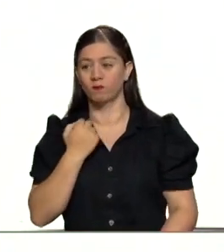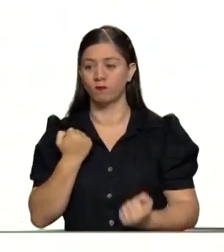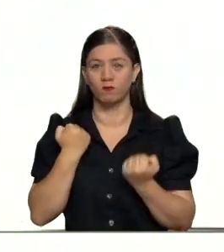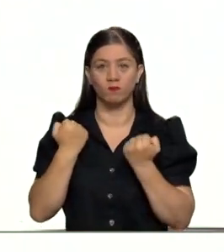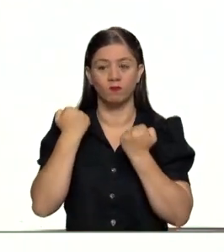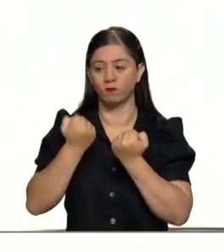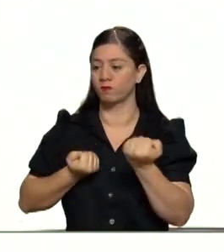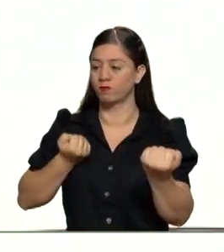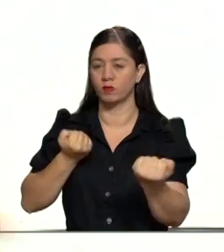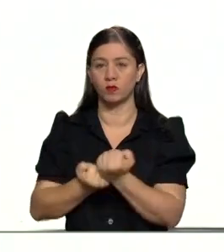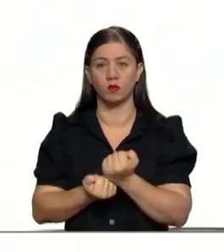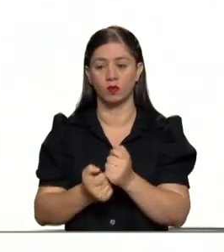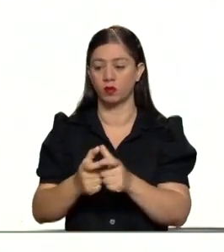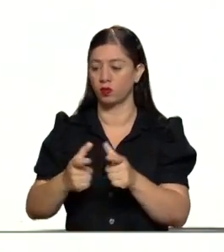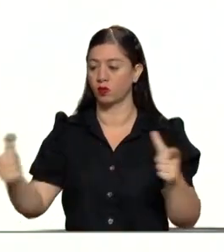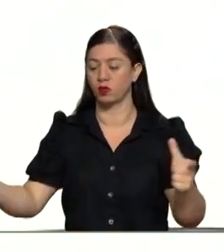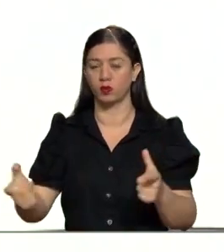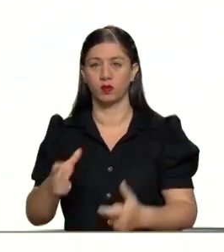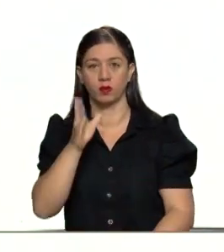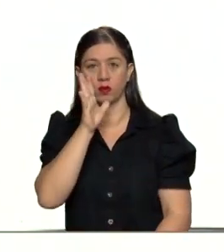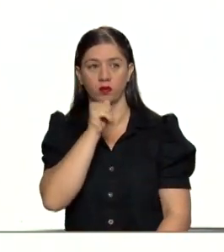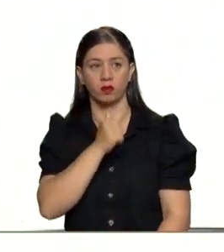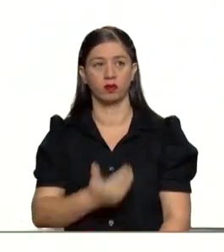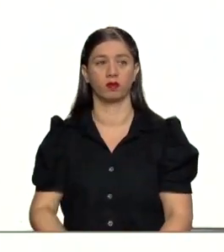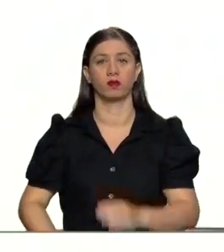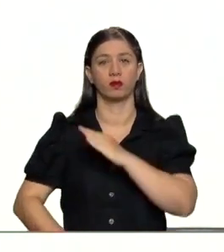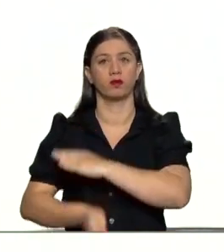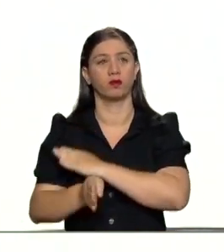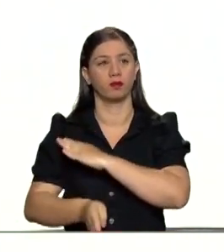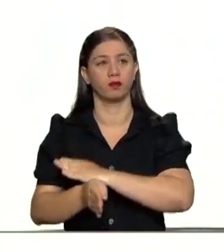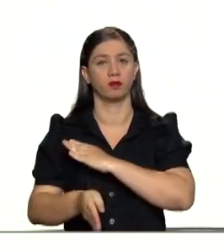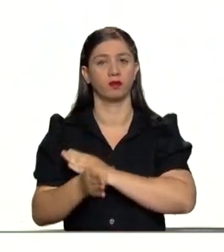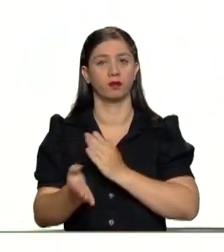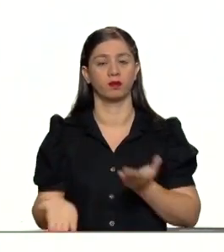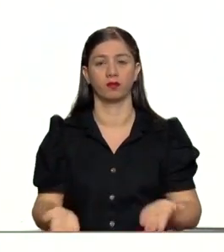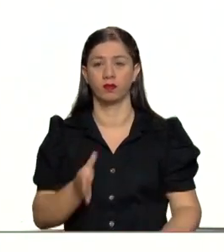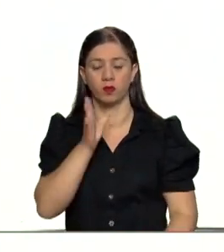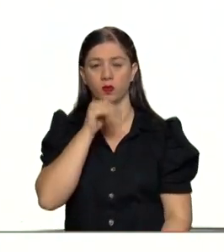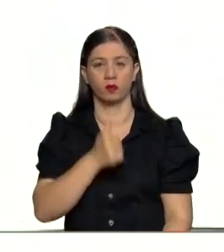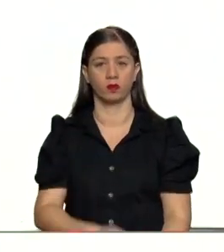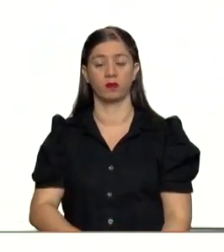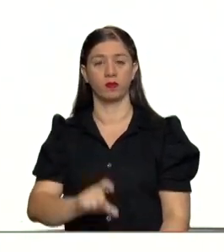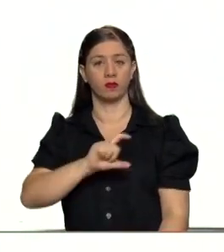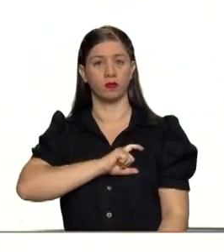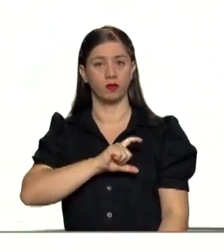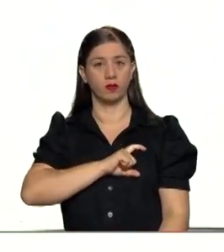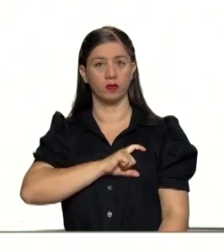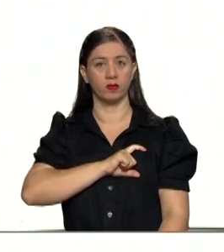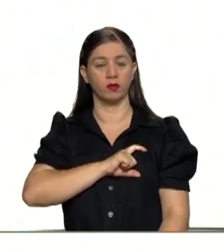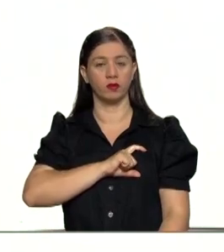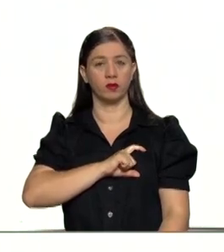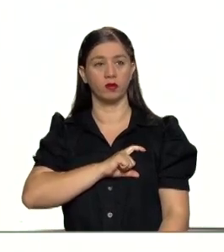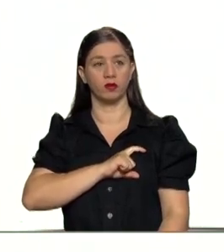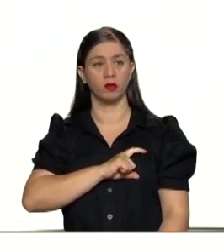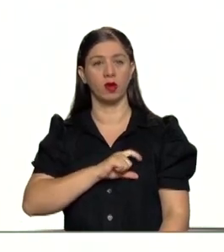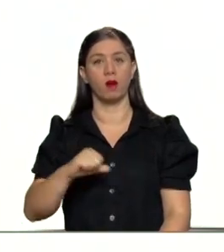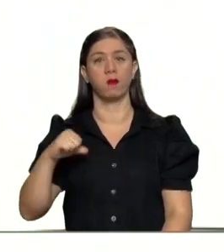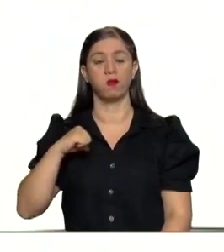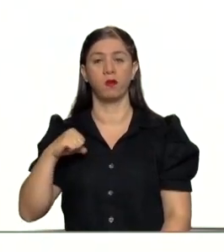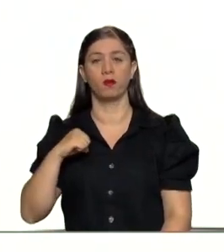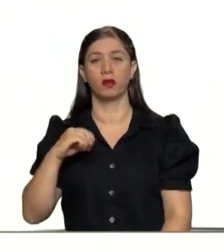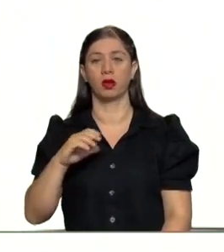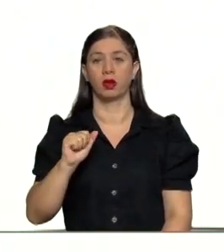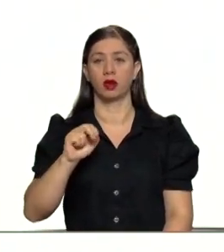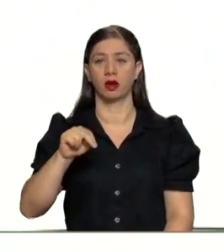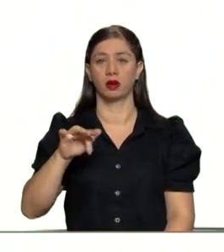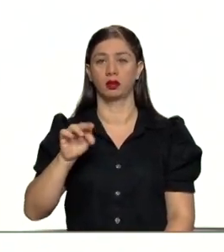una solidaridad para seguir adelante. El Deportivo Cali cuenta con sus canteranos,